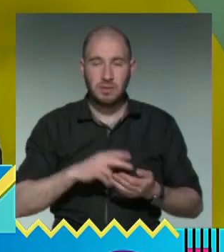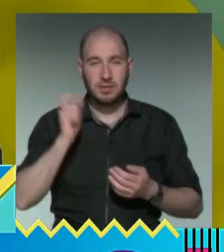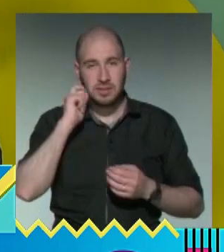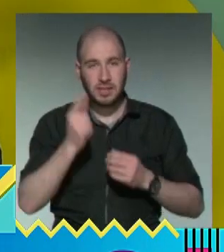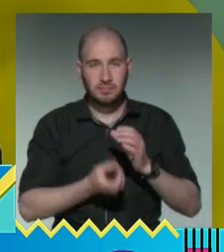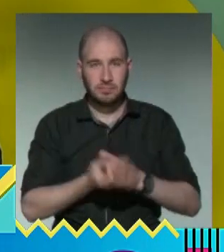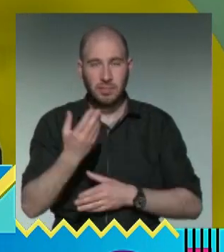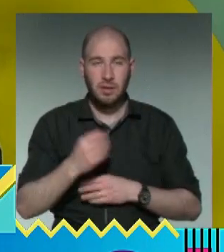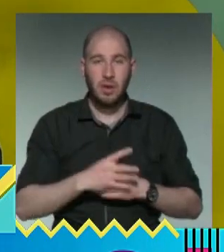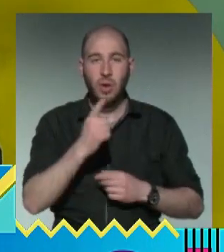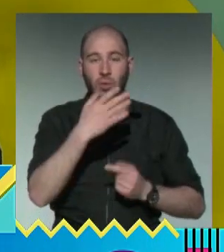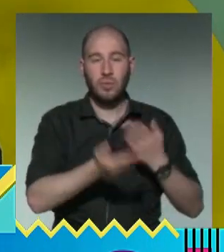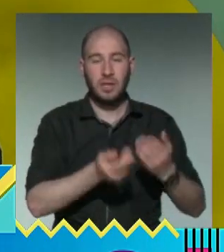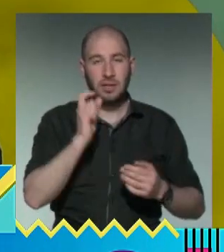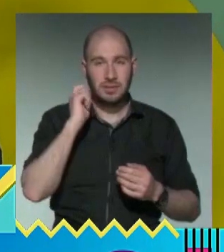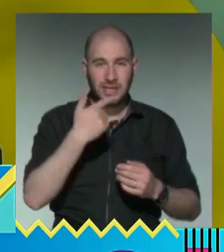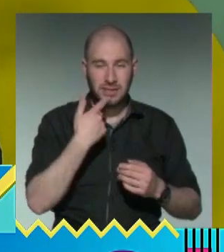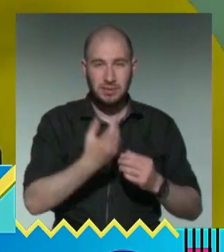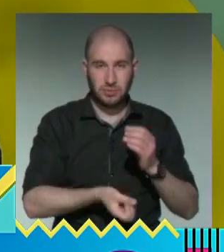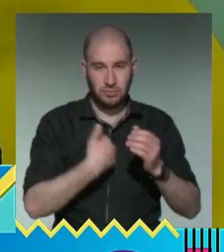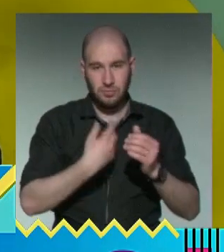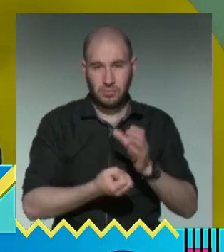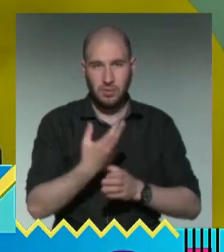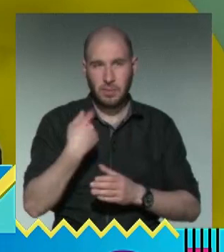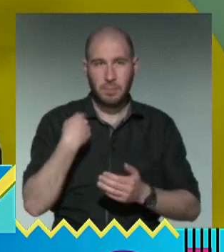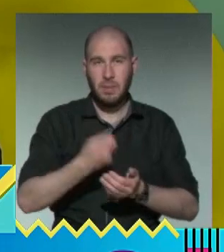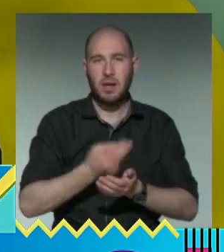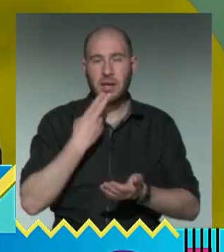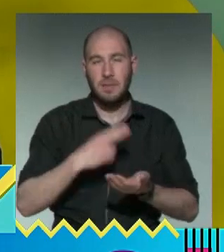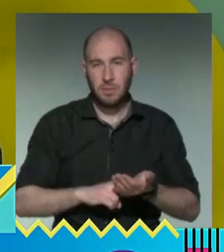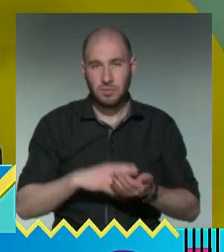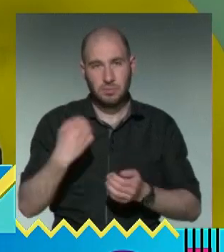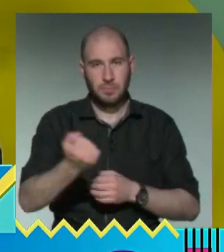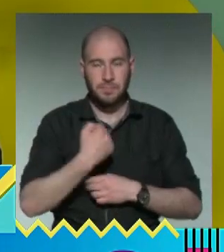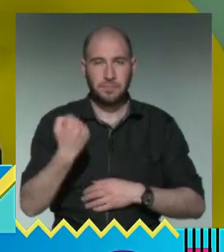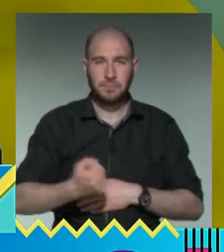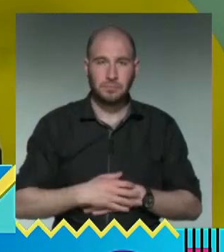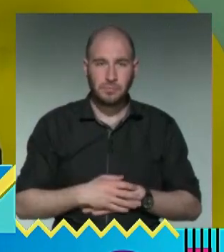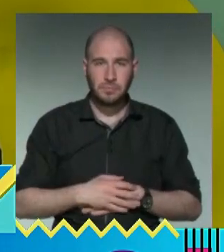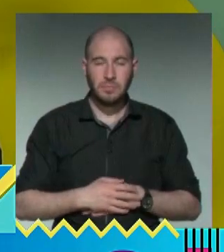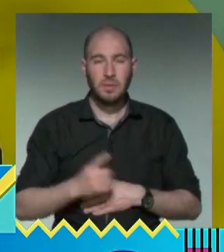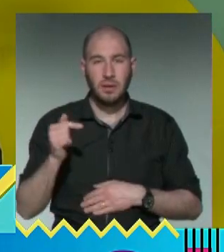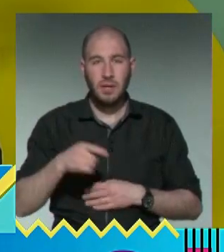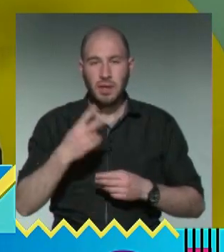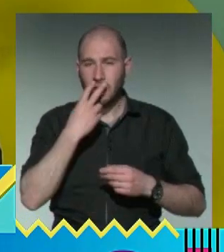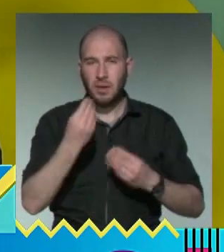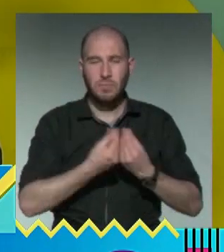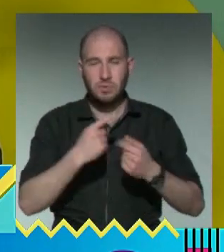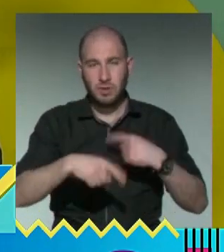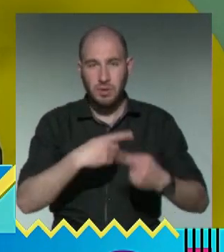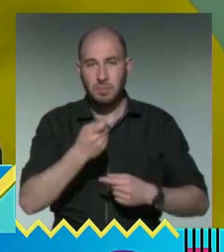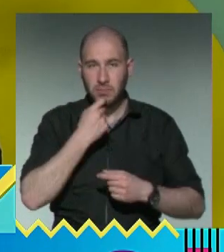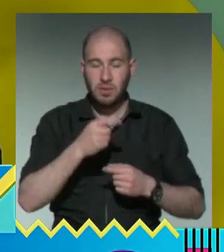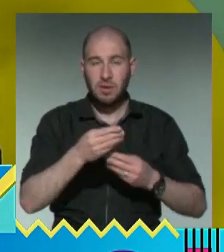emisión, que por cada kilo de dióxido de carbono que yo genero tenga que pagar un impuesto importante, y hay muchas energías renovables como